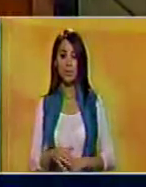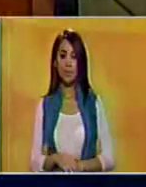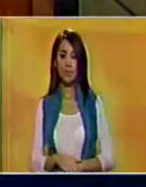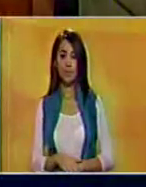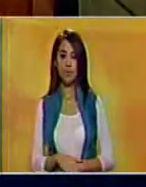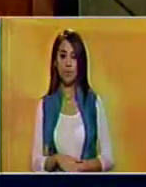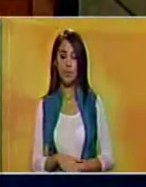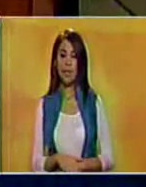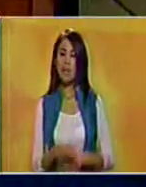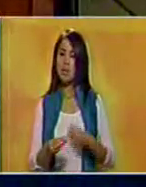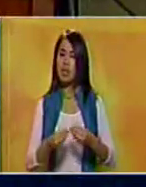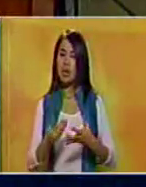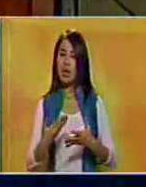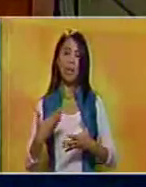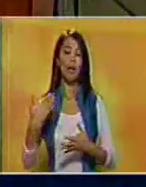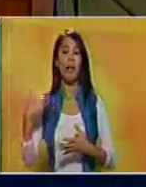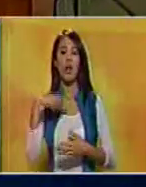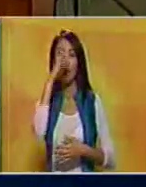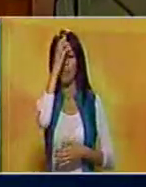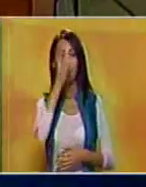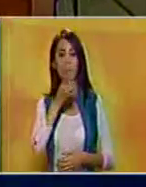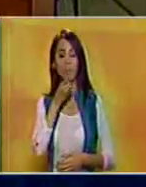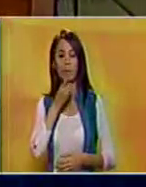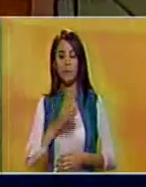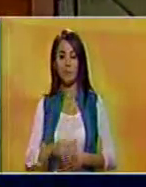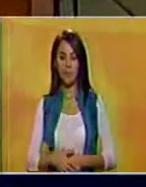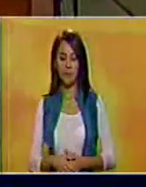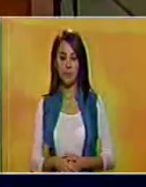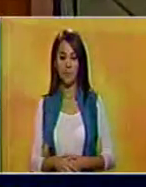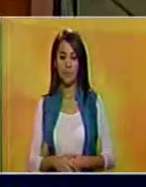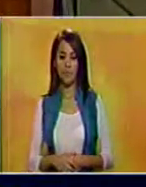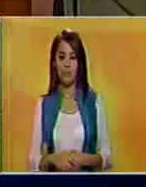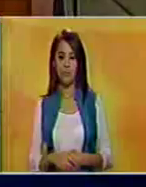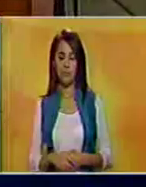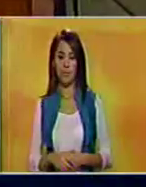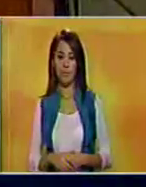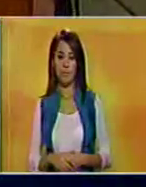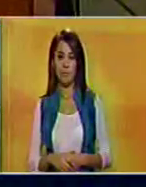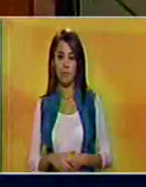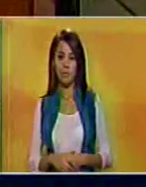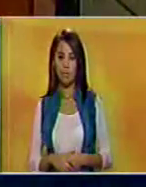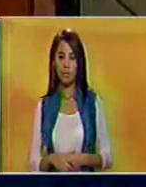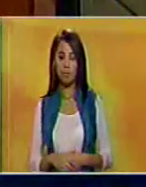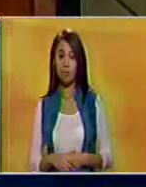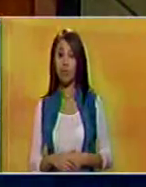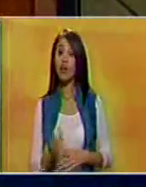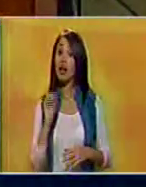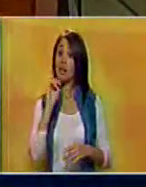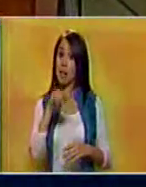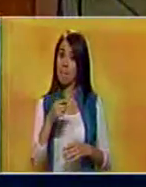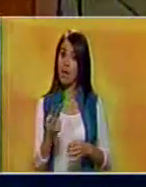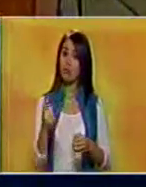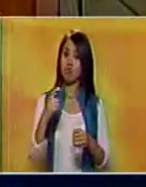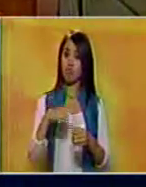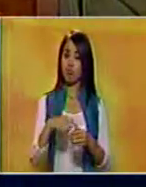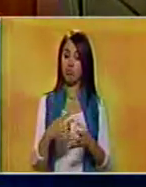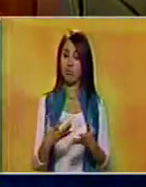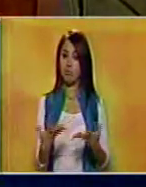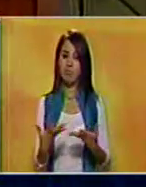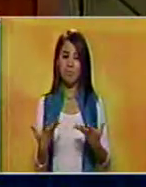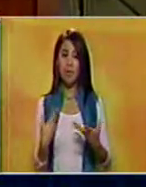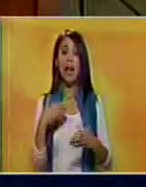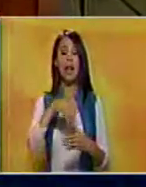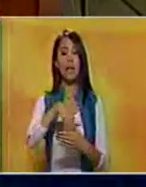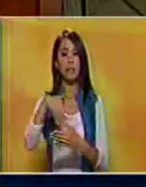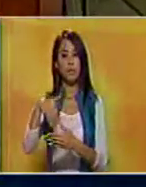se realizaron en Santo Domingo, en República Dominicana, que incluye no solamente la elección